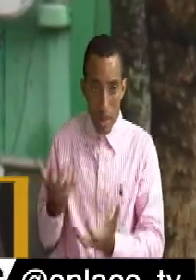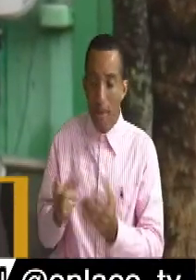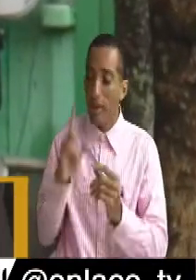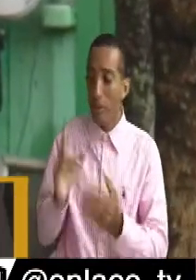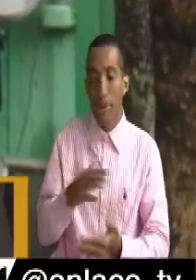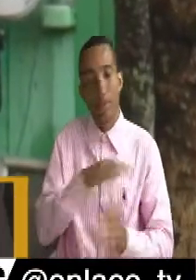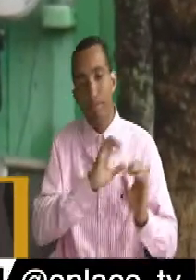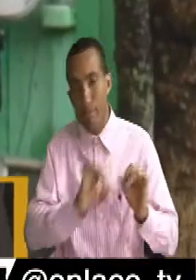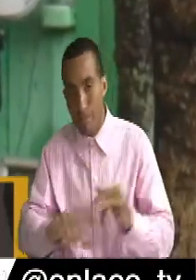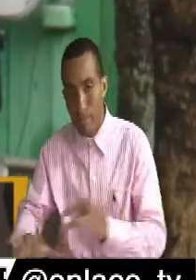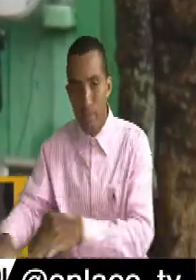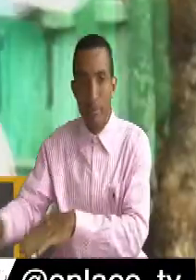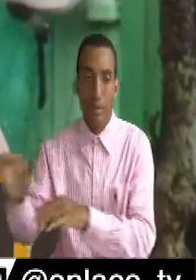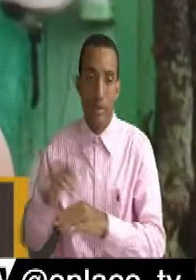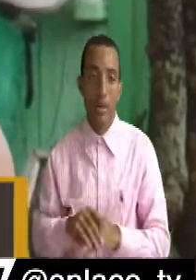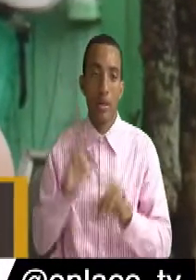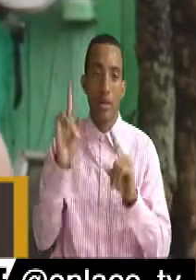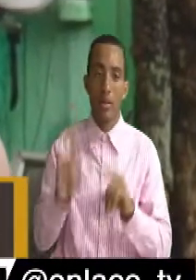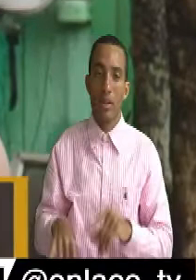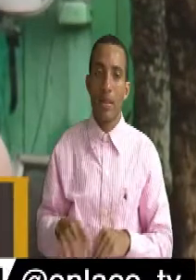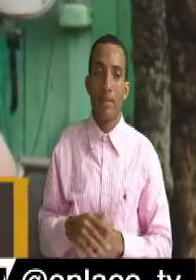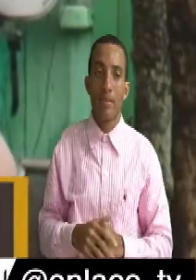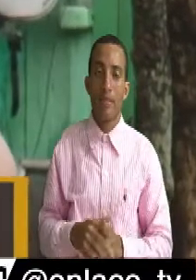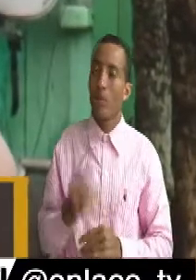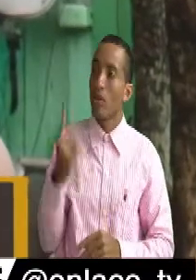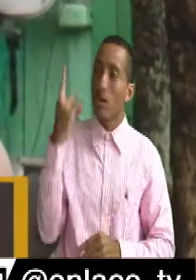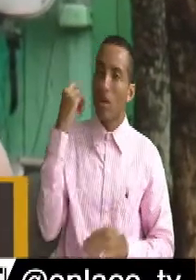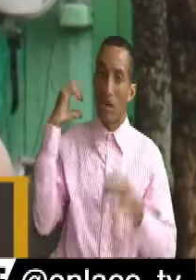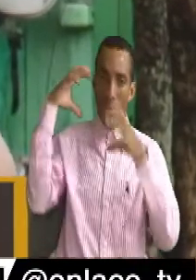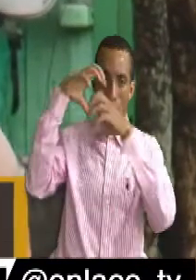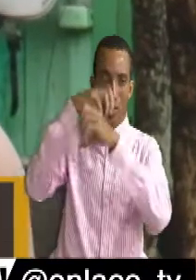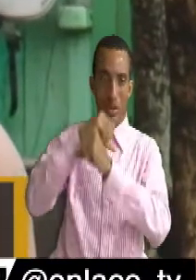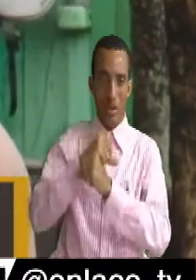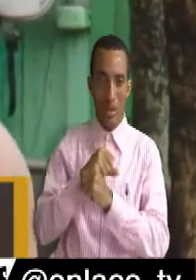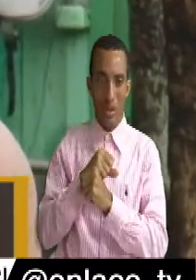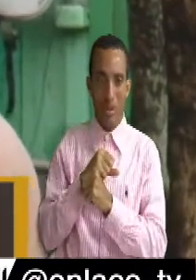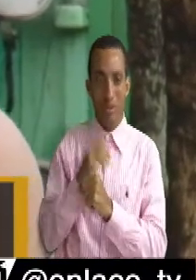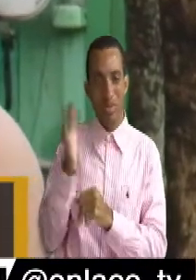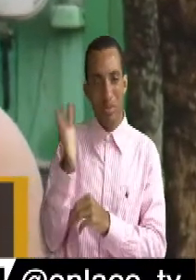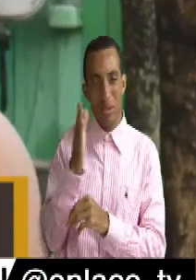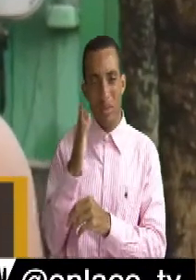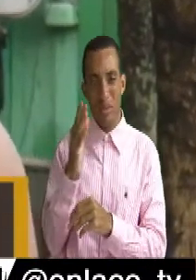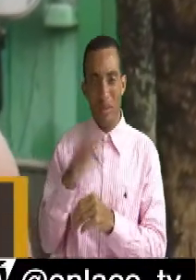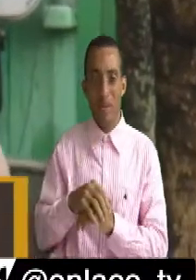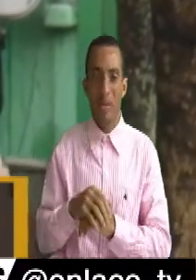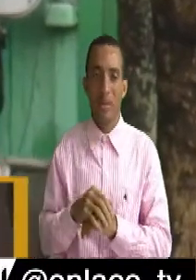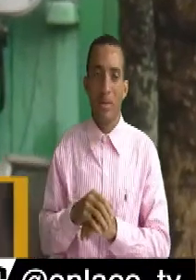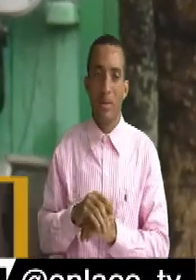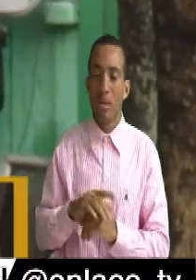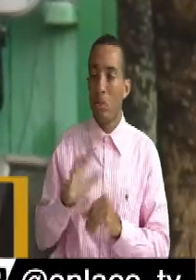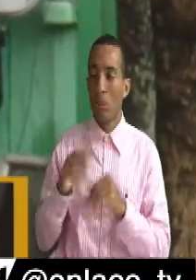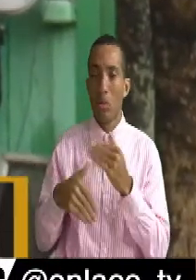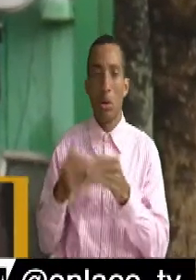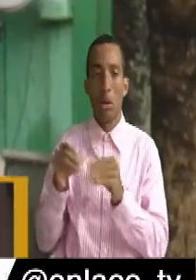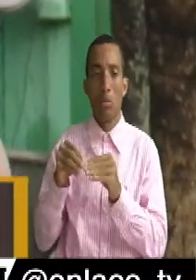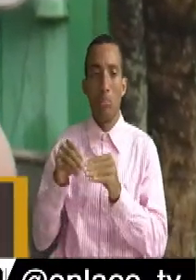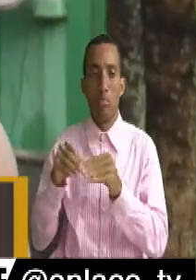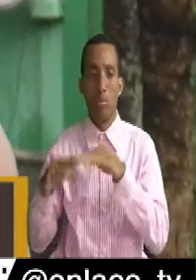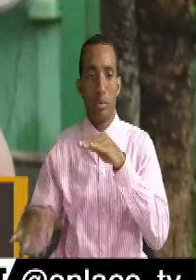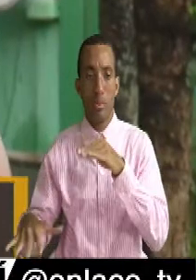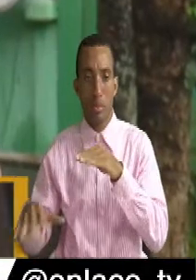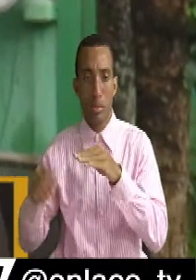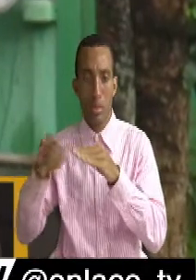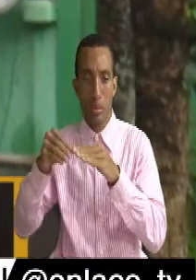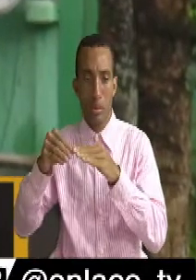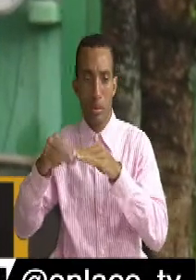colaboración, no sé lo que puedan hacer ahí. Anoche, ya tardecito de la noche, ya empezó eso a desplomarse, todo.